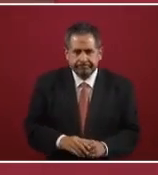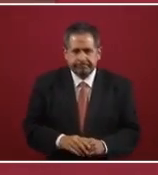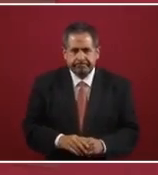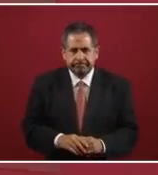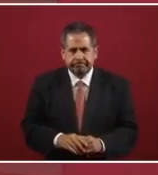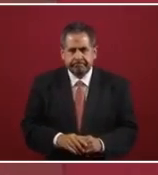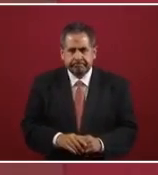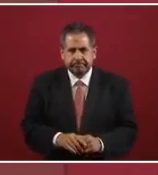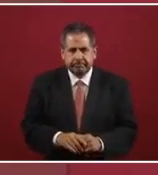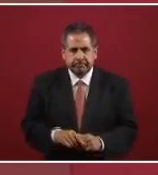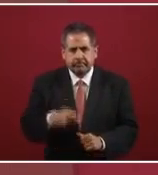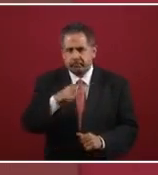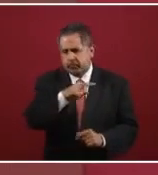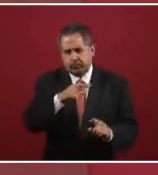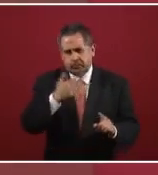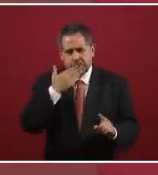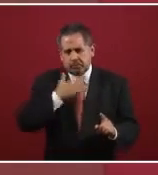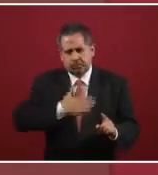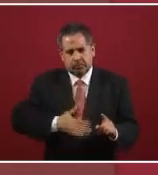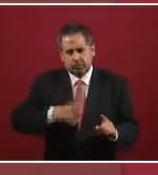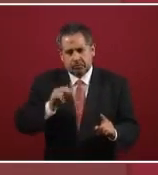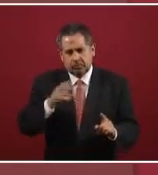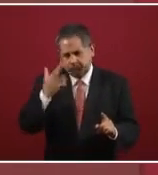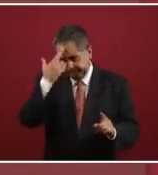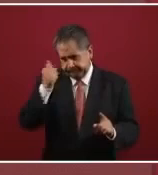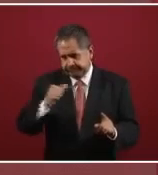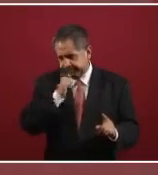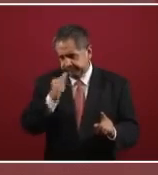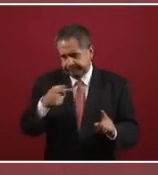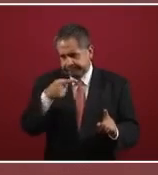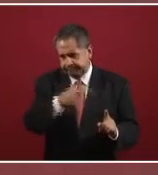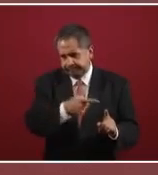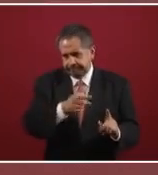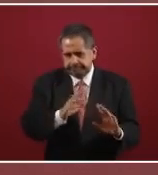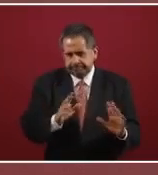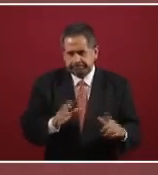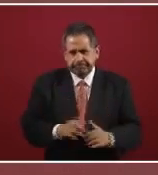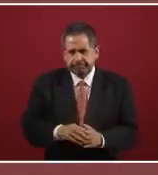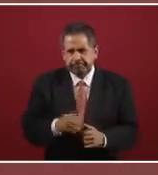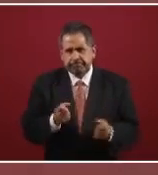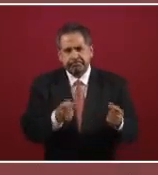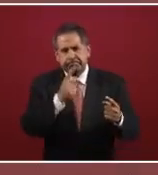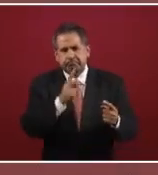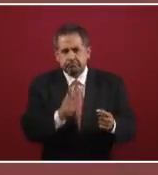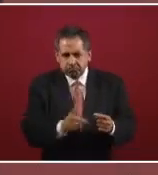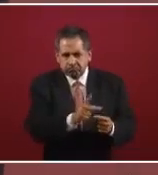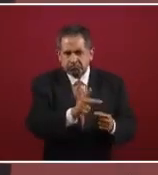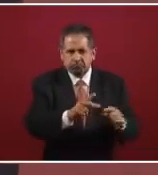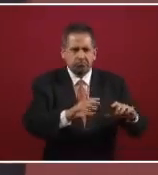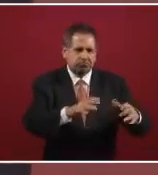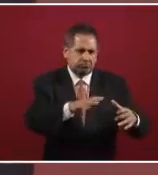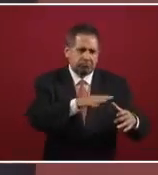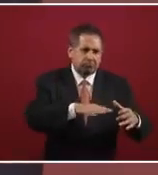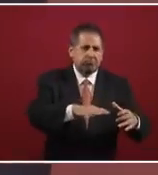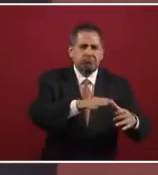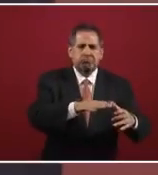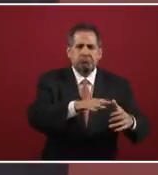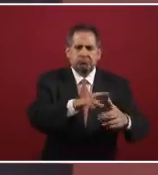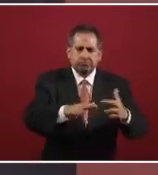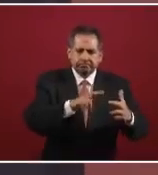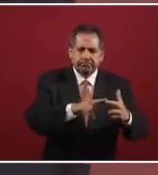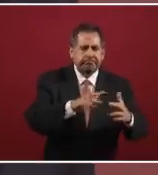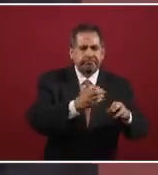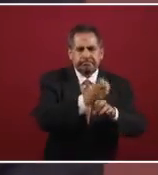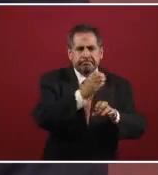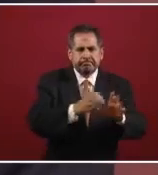a veces inmerecida de algunos pueblos regiones